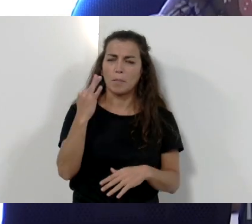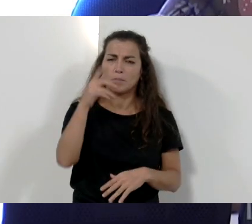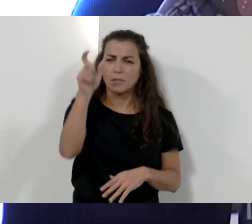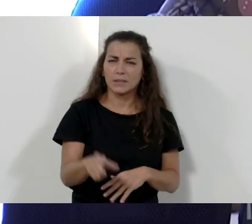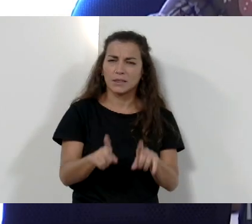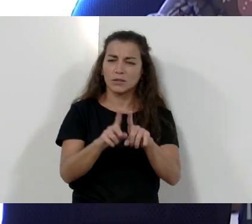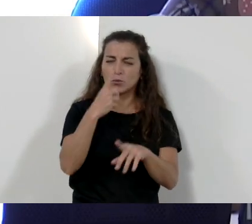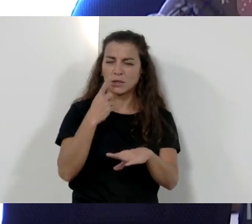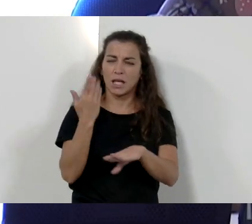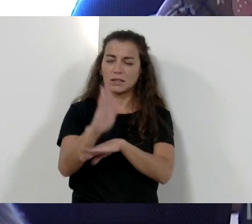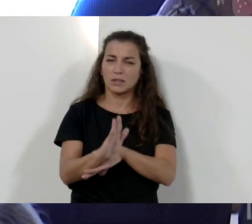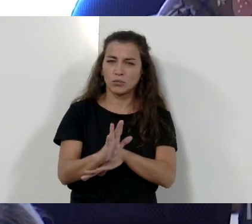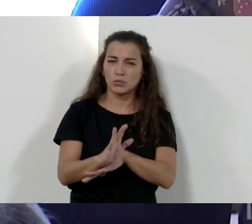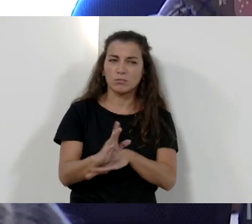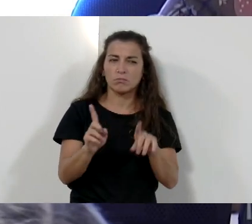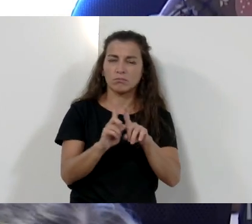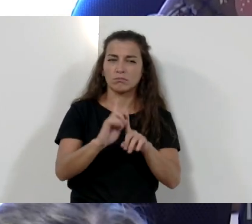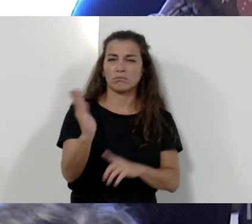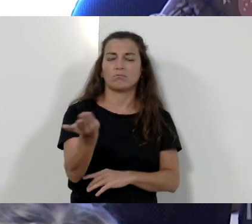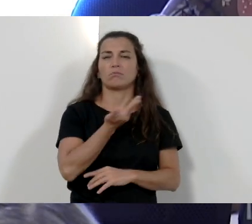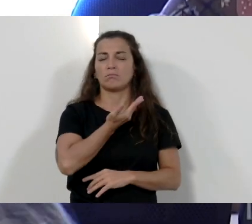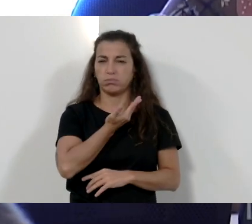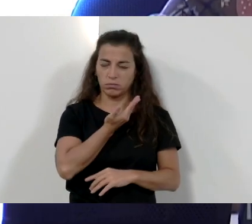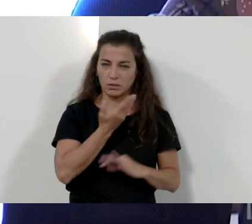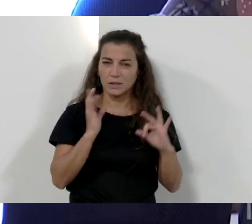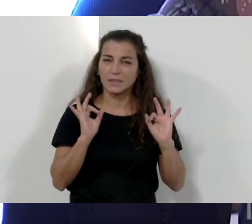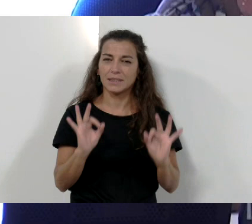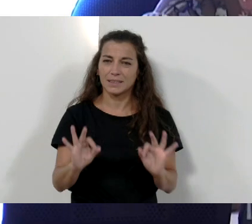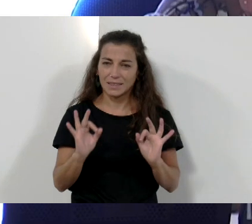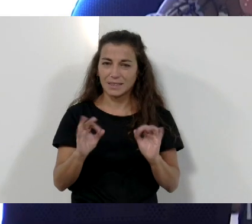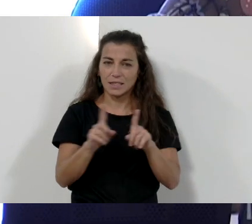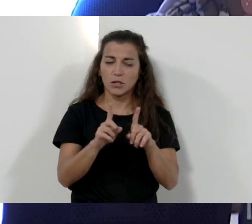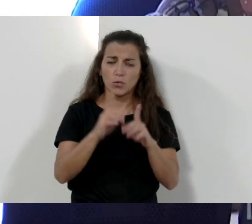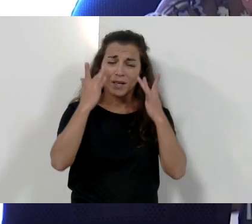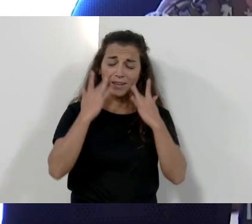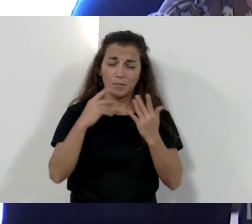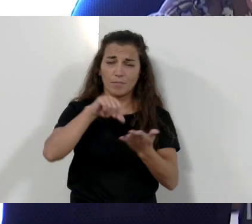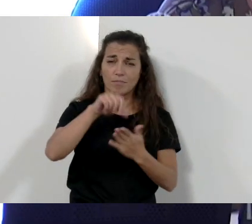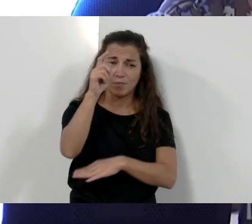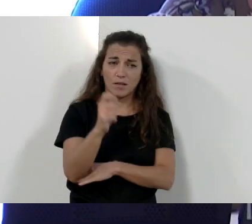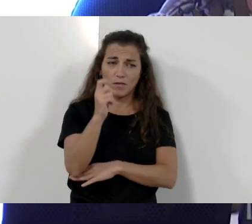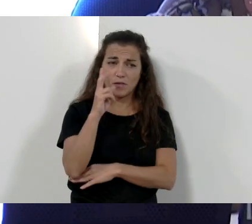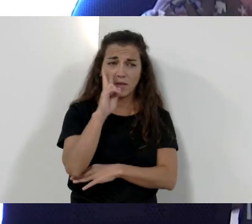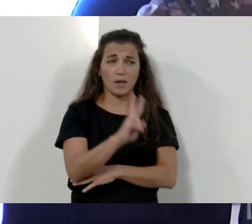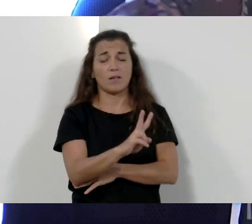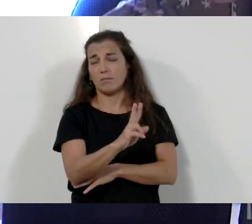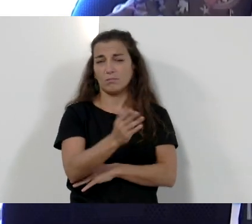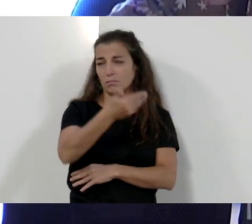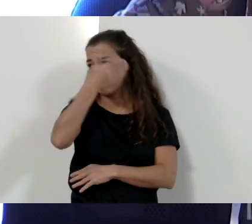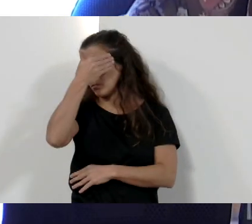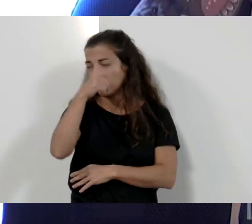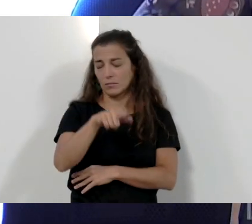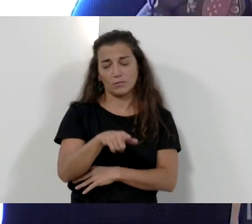que ustedes miren para otro lado ante una situación como la que tiene la limpieza de la ciudad. Y dice usted, vamos a